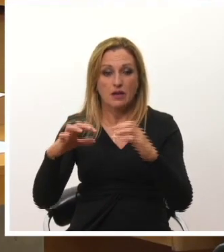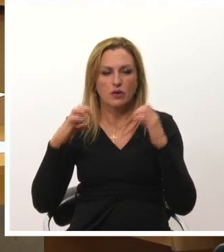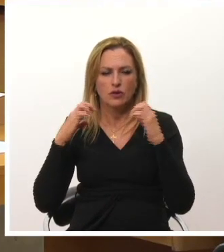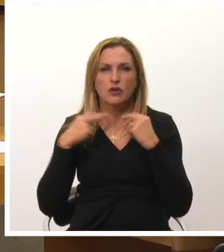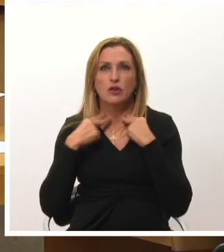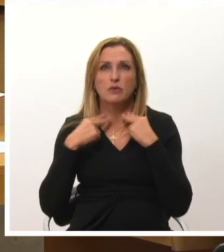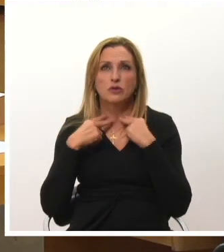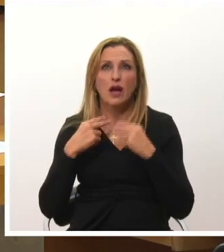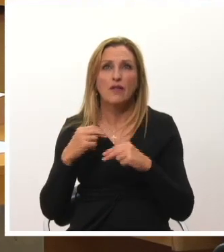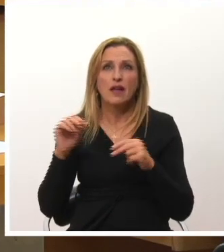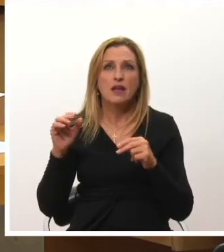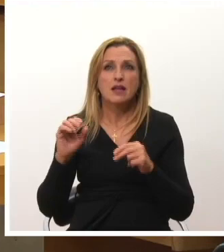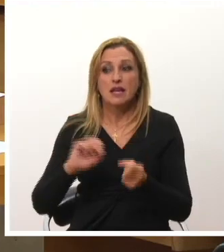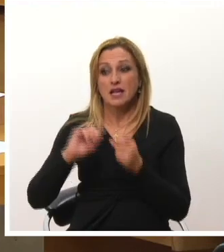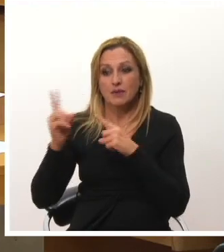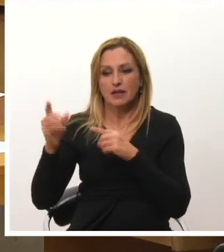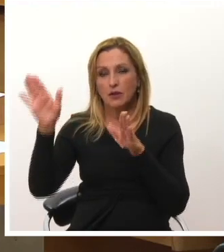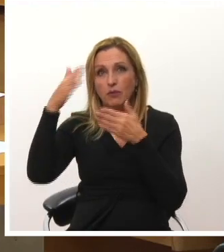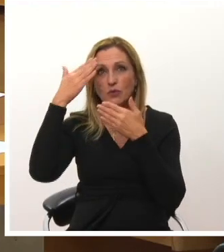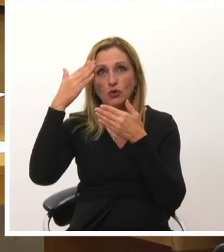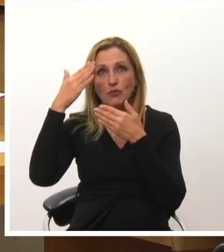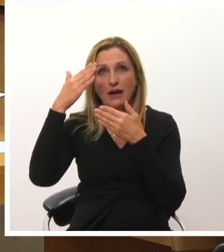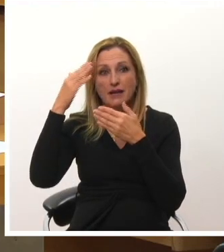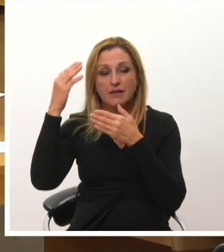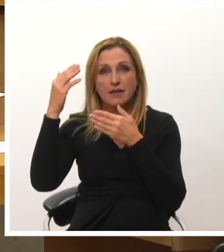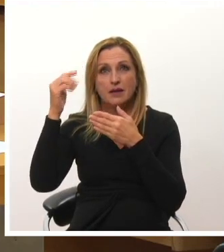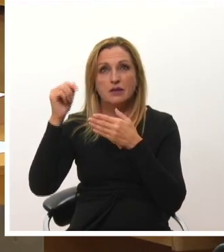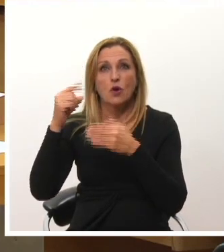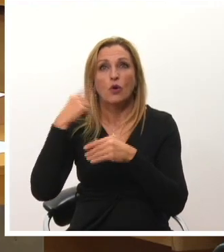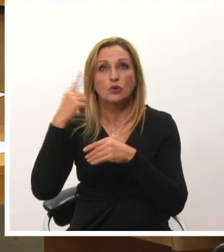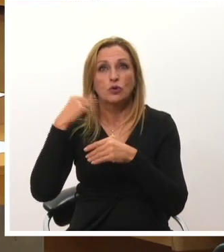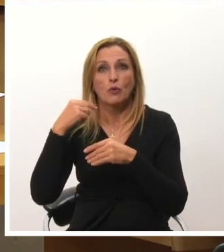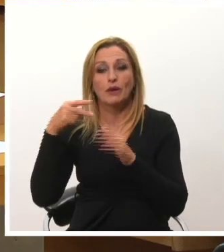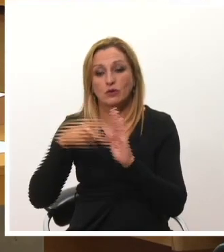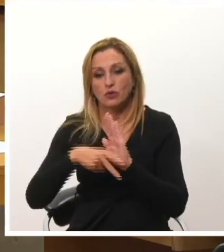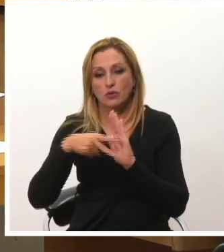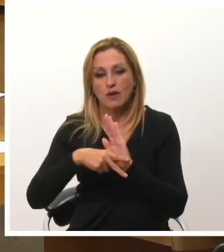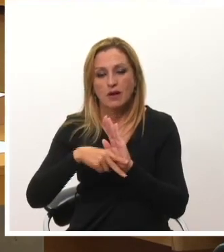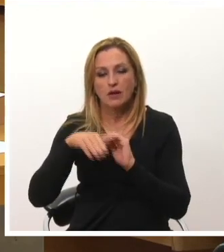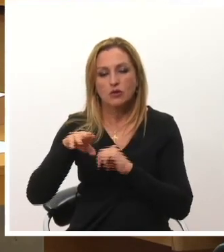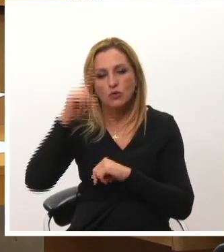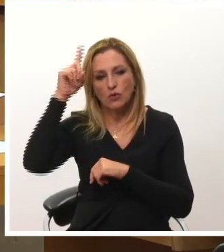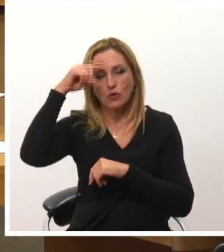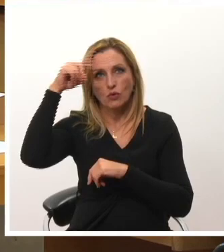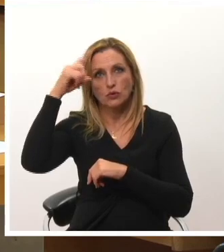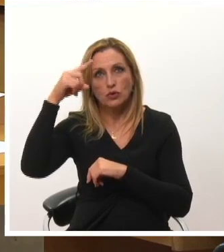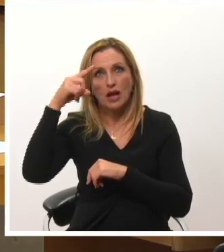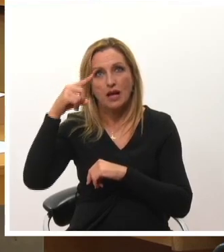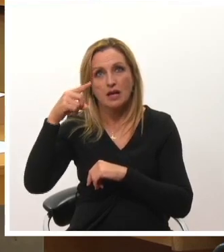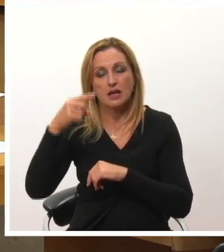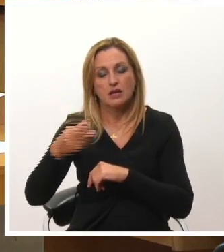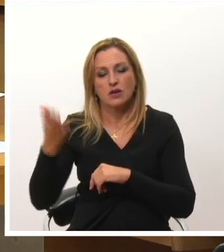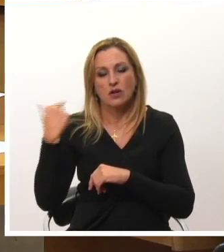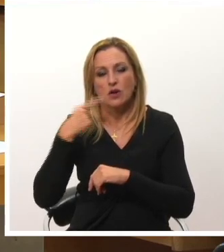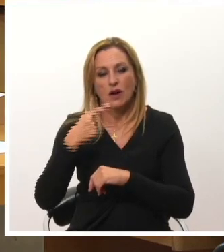inmigrantes musulmanes que han instalado sus costumbres sus normas su cultura Eso dijo ayer la